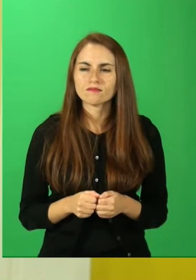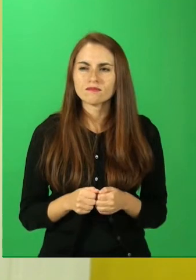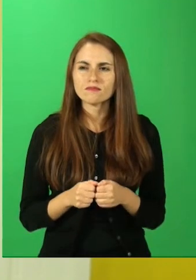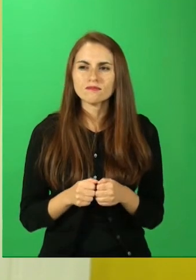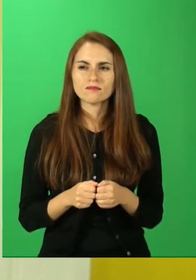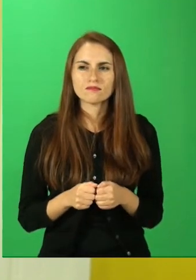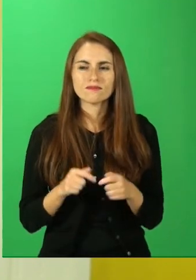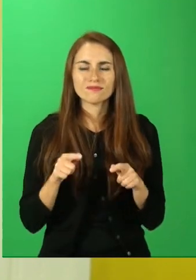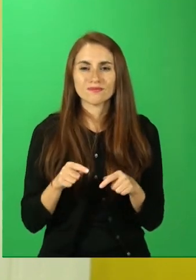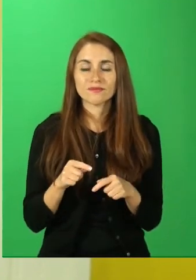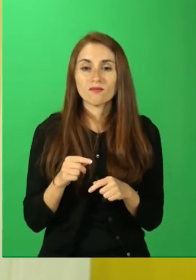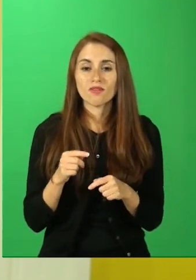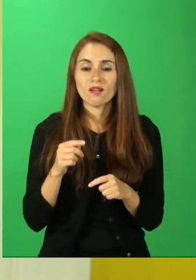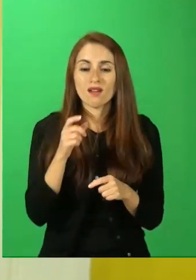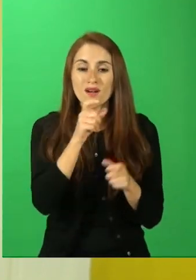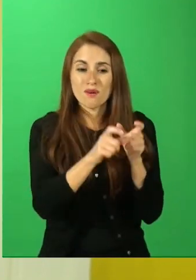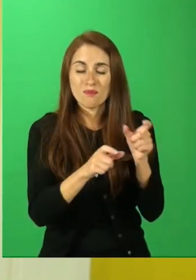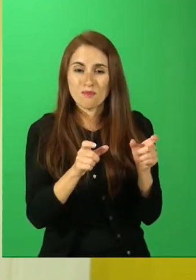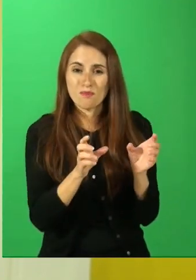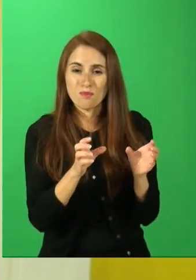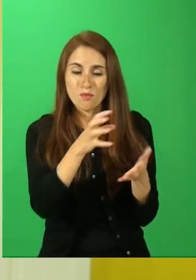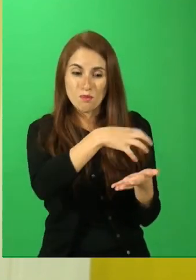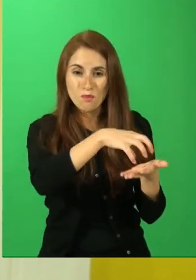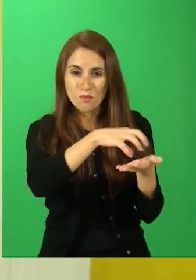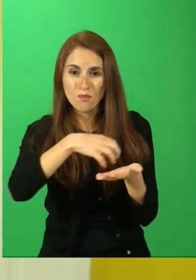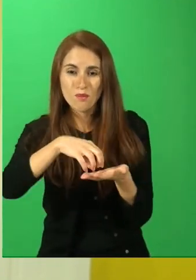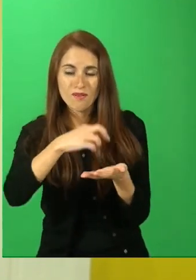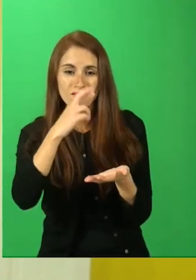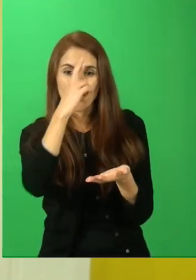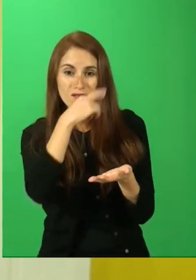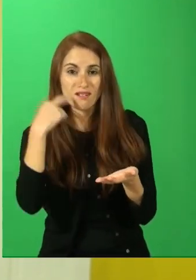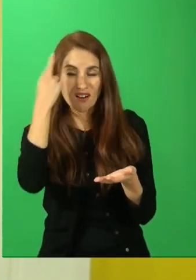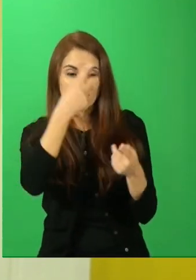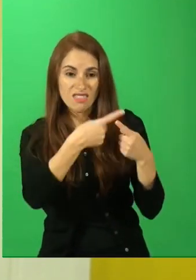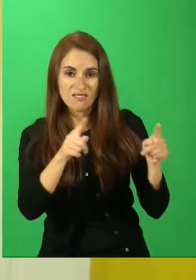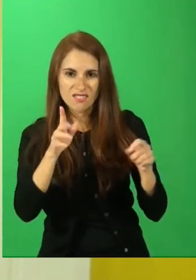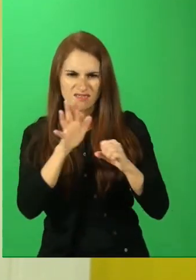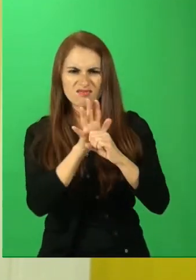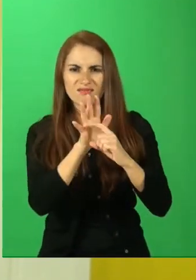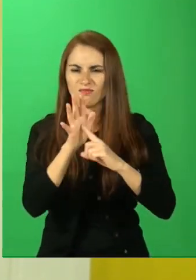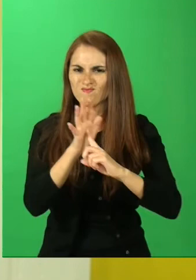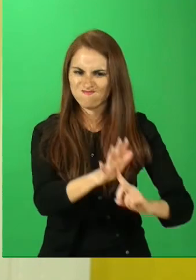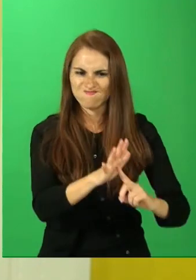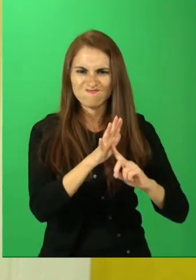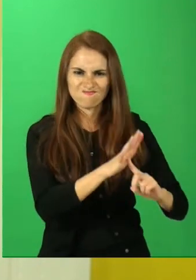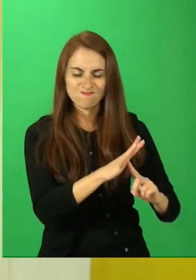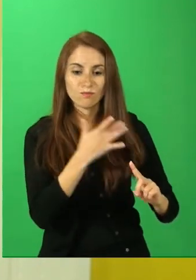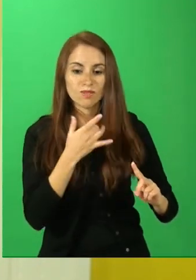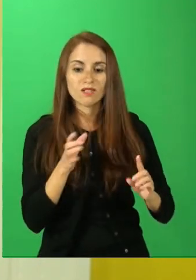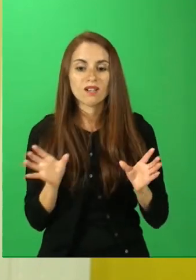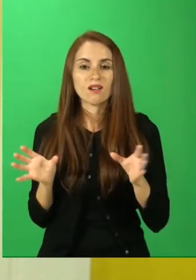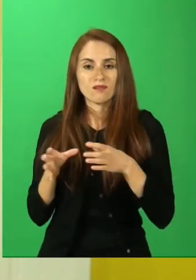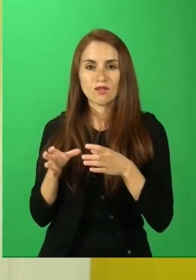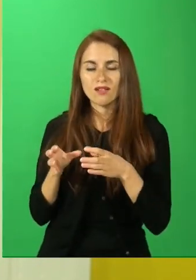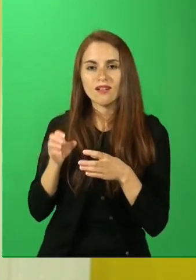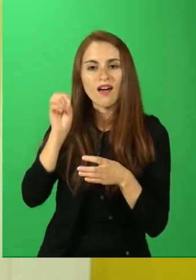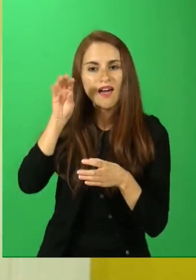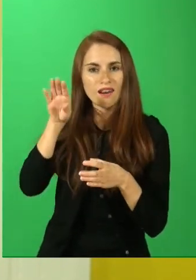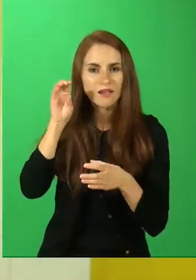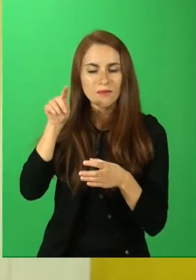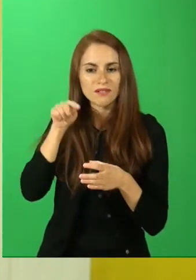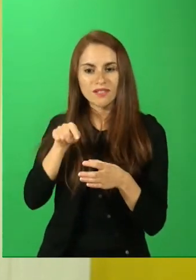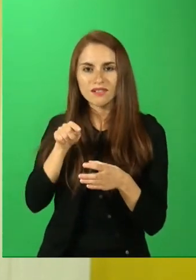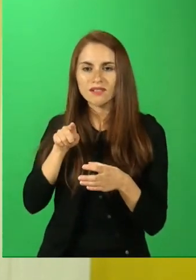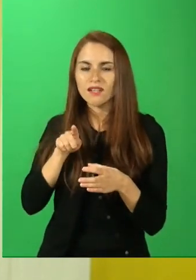Es racista, como lo dije, porque lo que buscaba era una sola raza, la raza superior, la raza aria, la raza